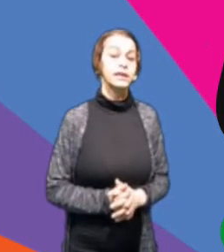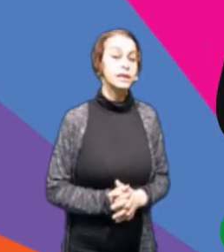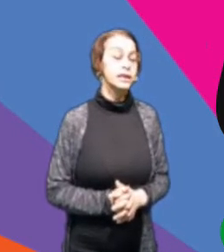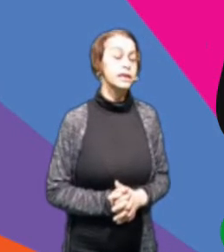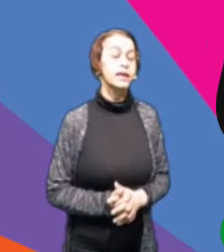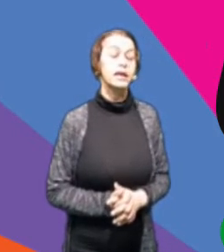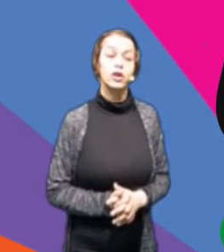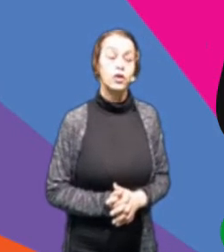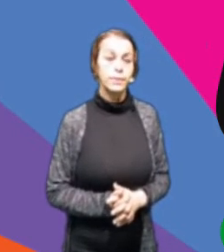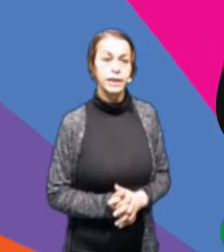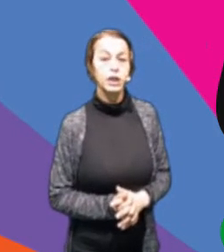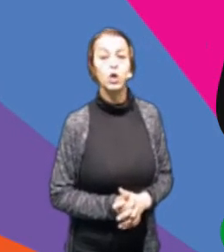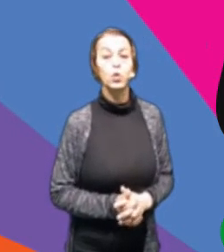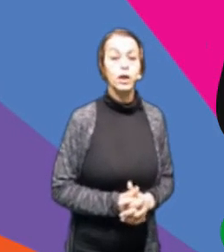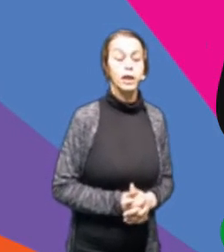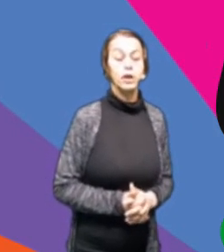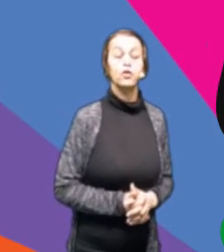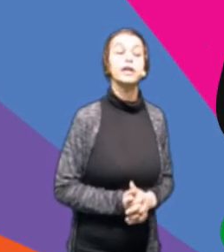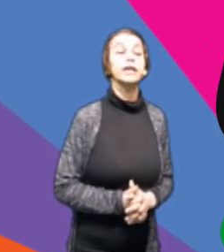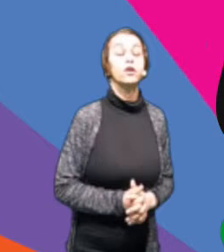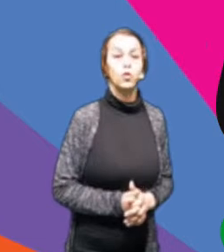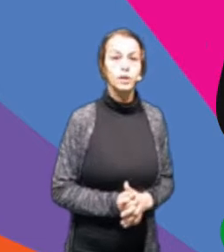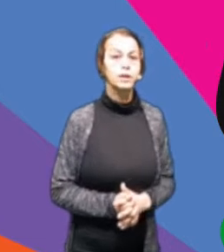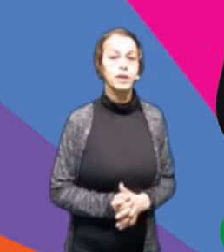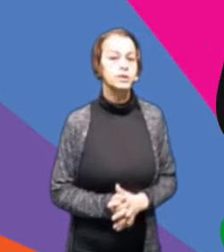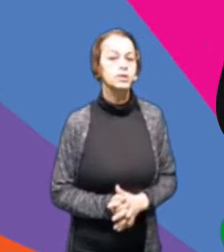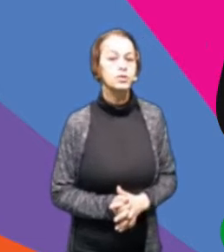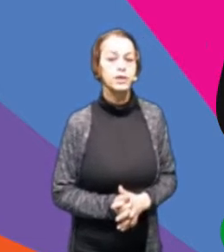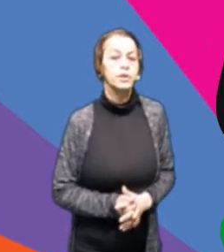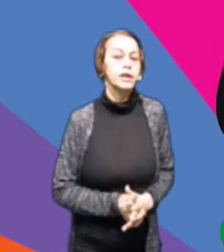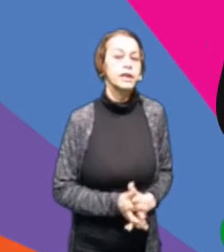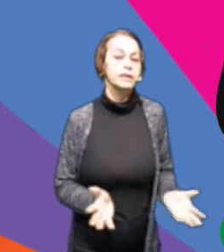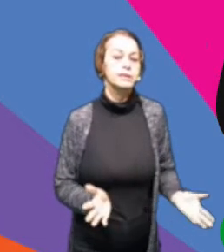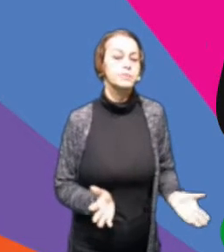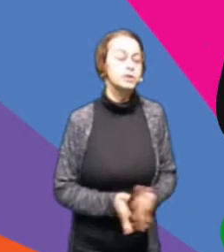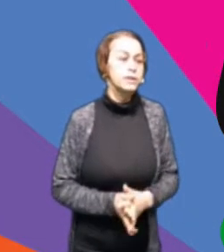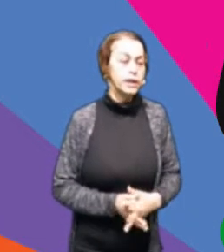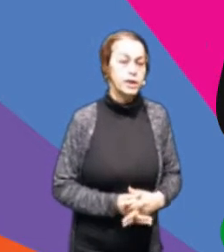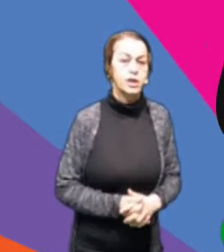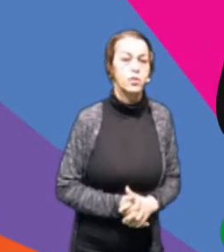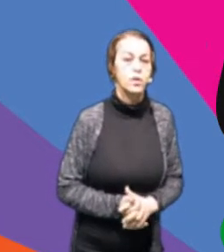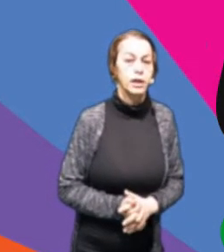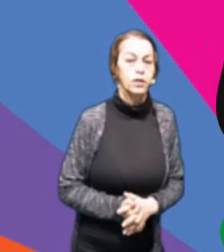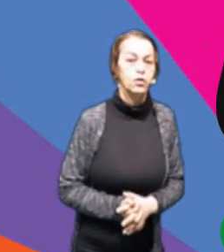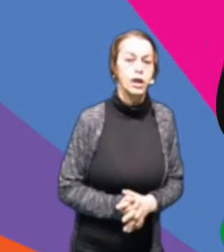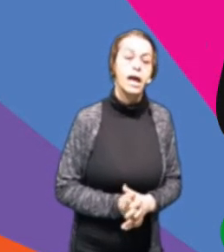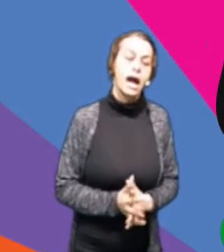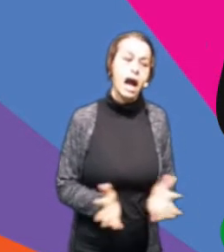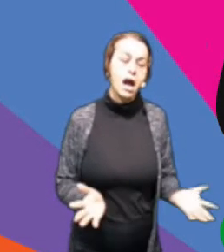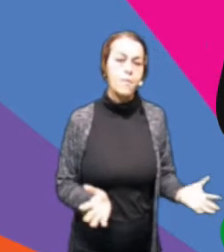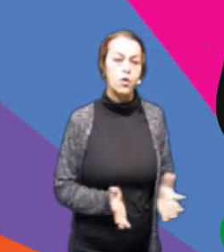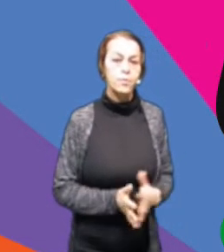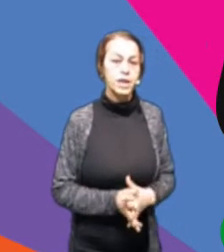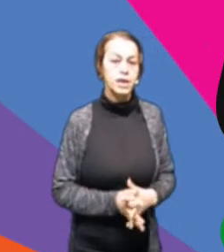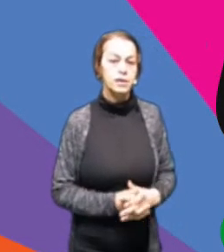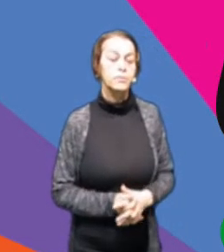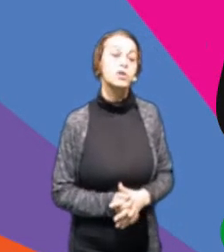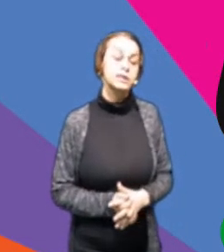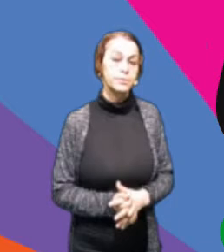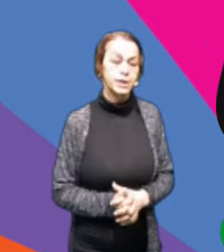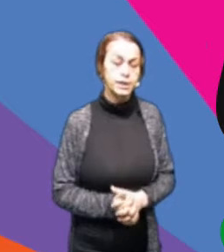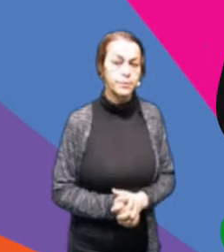esta guerra no habrá ningún ganador. ¿Y con cuánta razón? En una guerra es imposible que haya un ganador. Ambos pierden